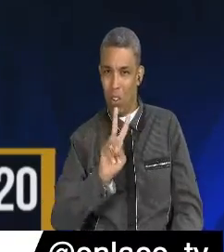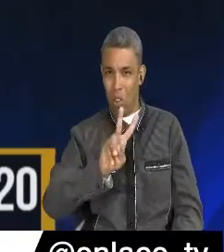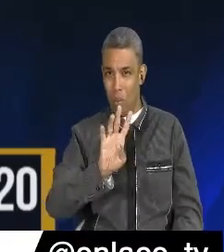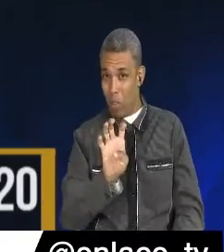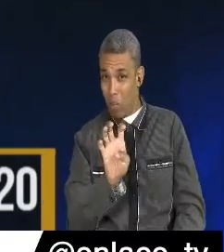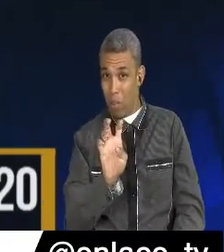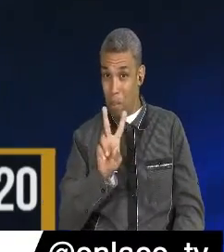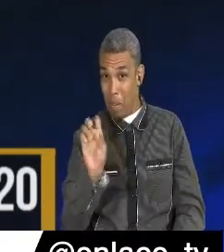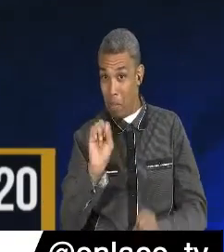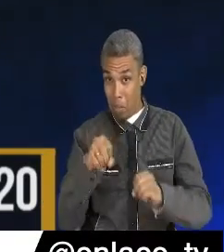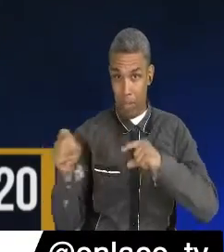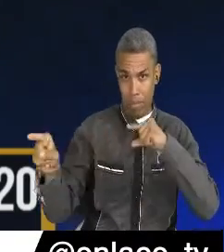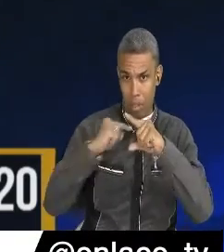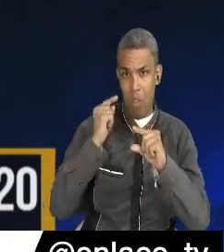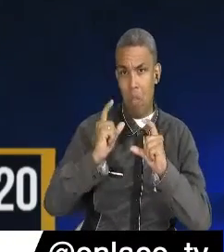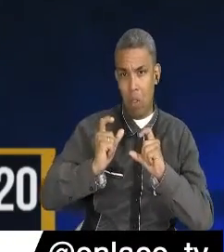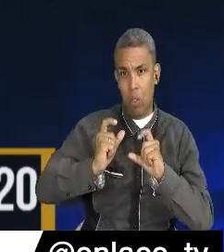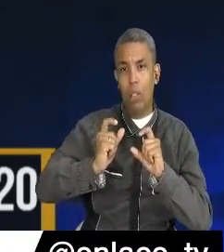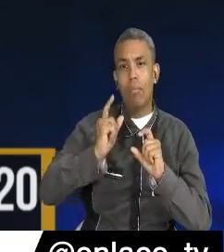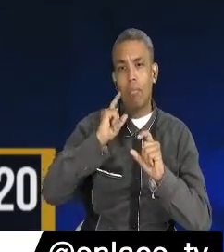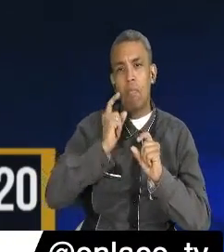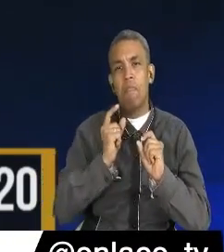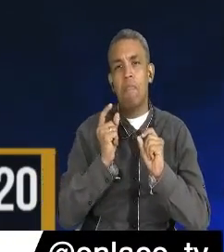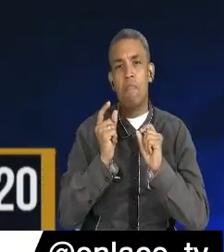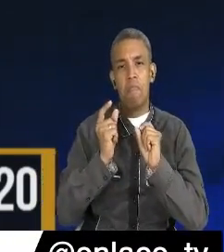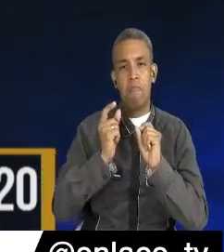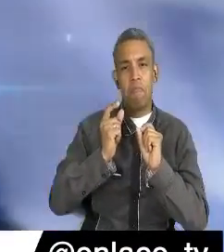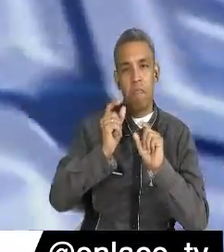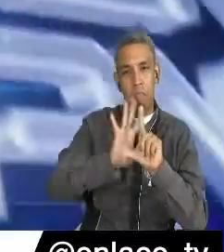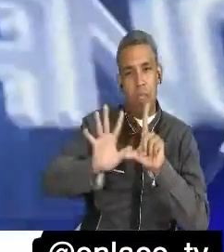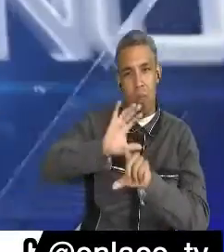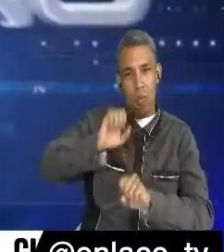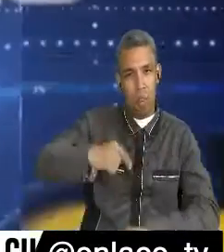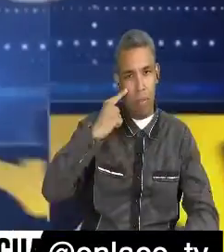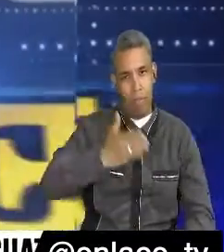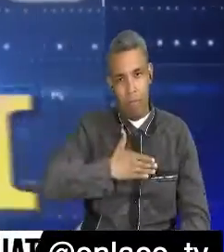322-305-2920. Recuerde que ahora usted es nuestro reportero ciudadano.